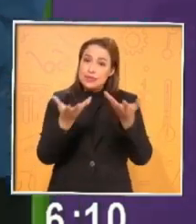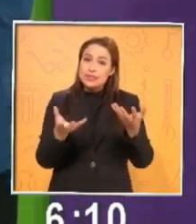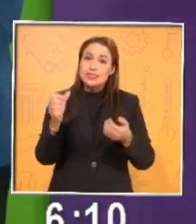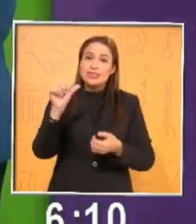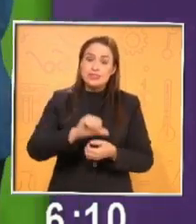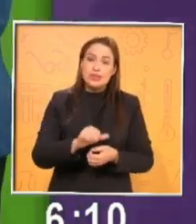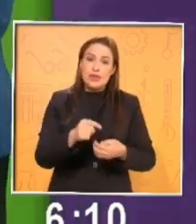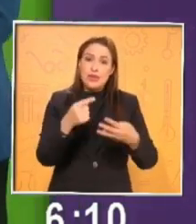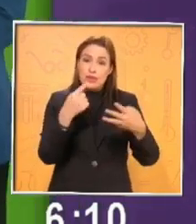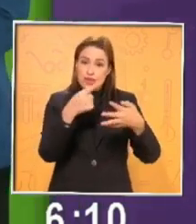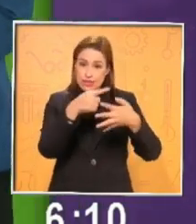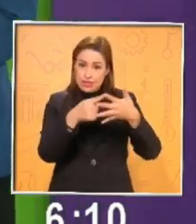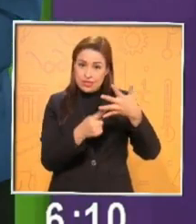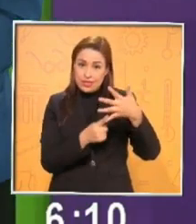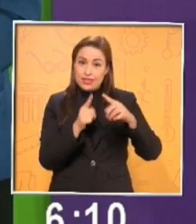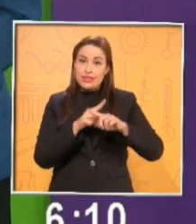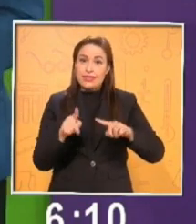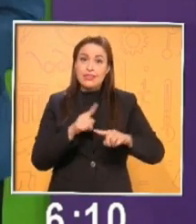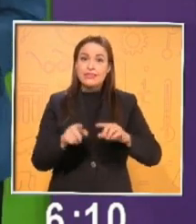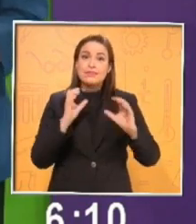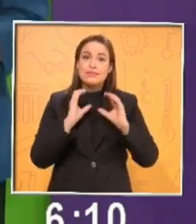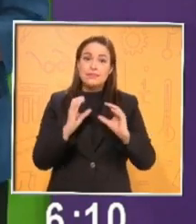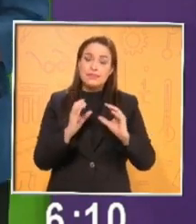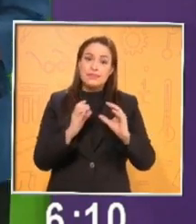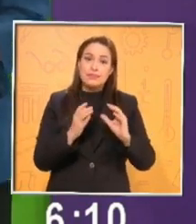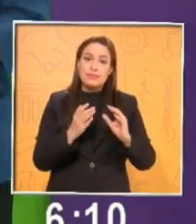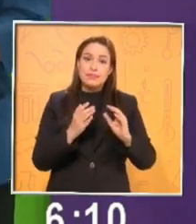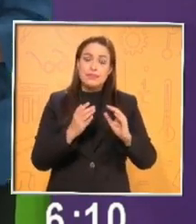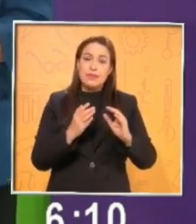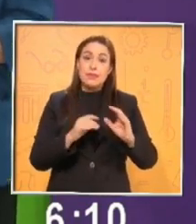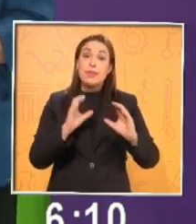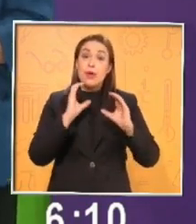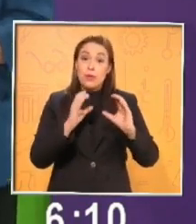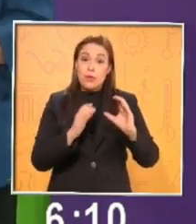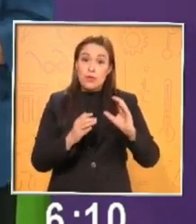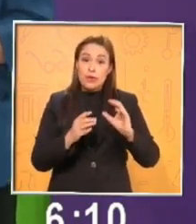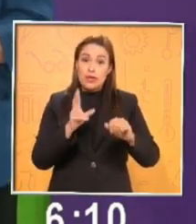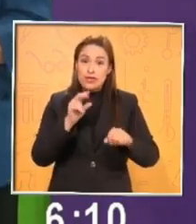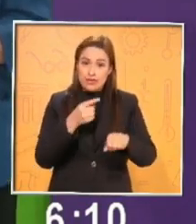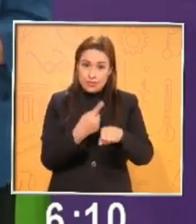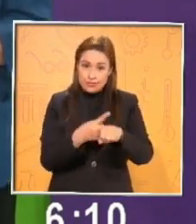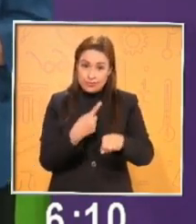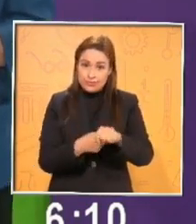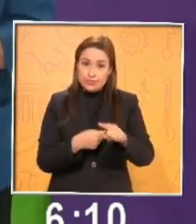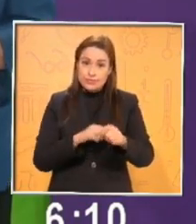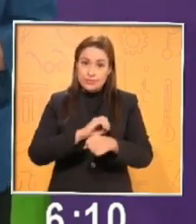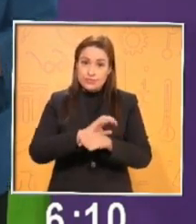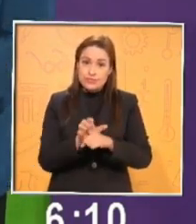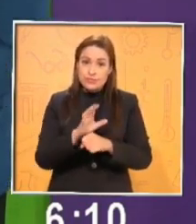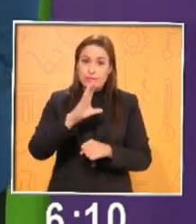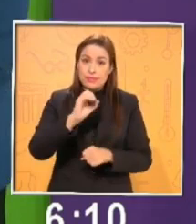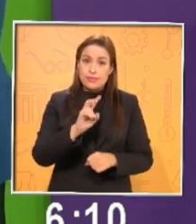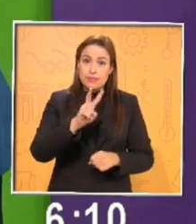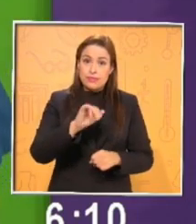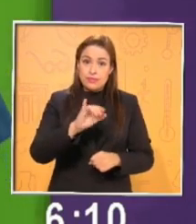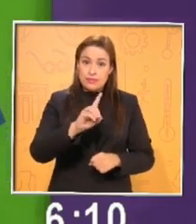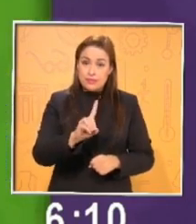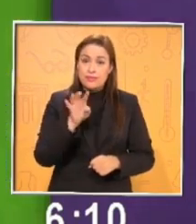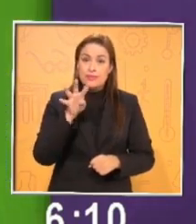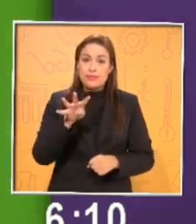las medidas de prevención contra el COVID-19 en este aislamiento voluntario